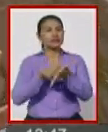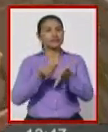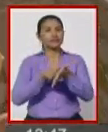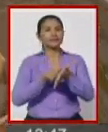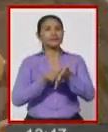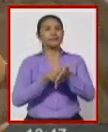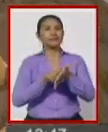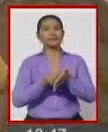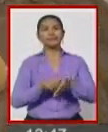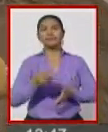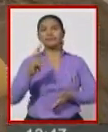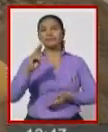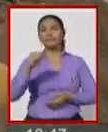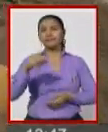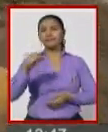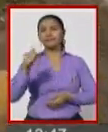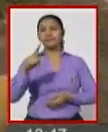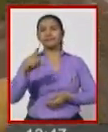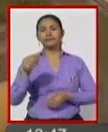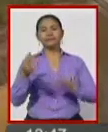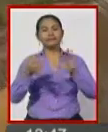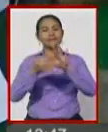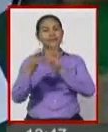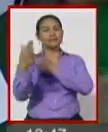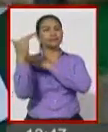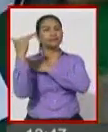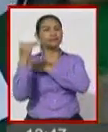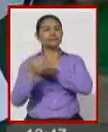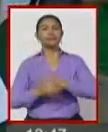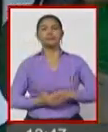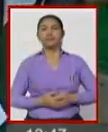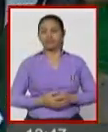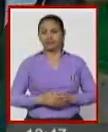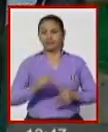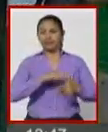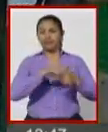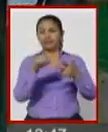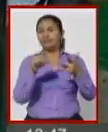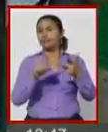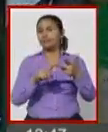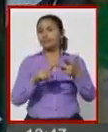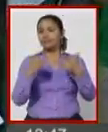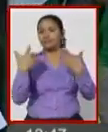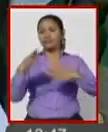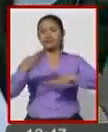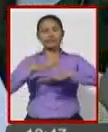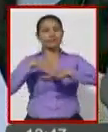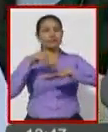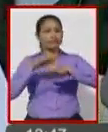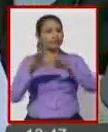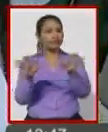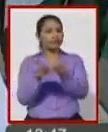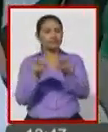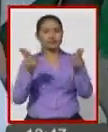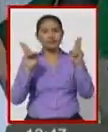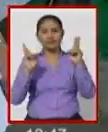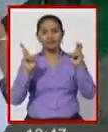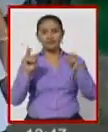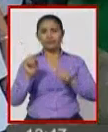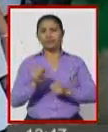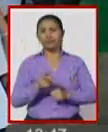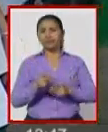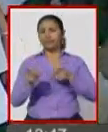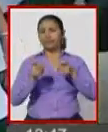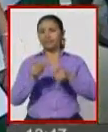descongelamiento de las regalías que corresponden a Santa Cruz. Tercero, hemos llamado a una reunión de emergencia